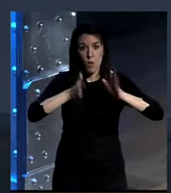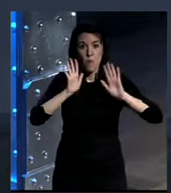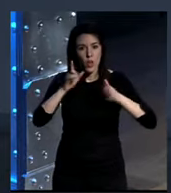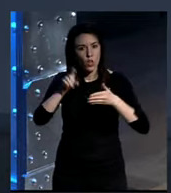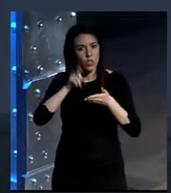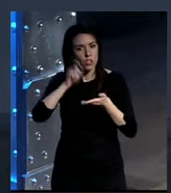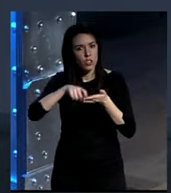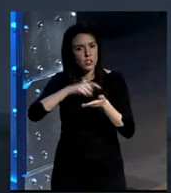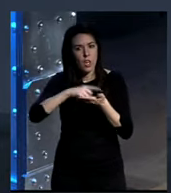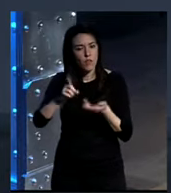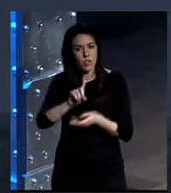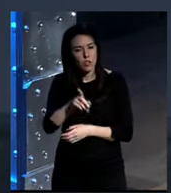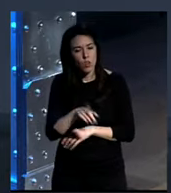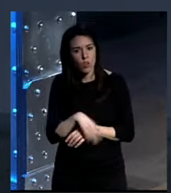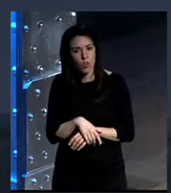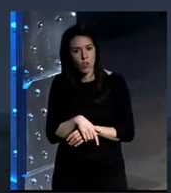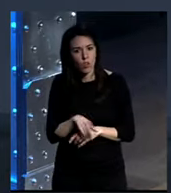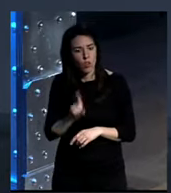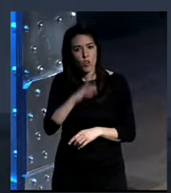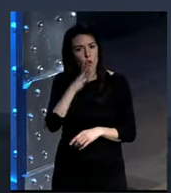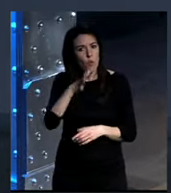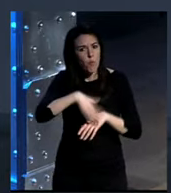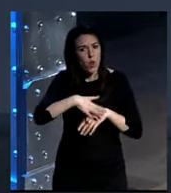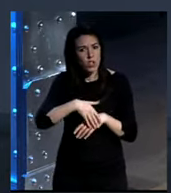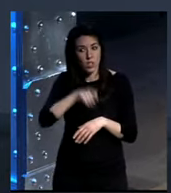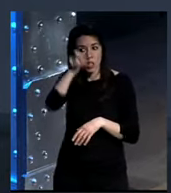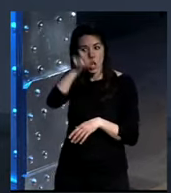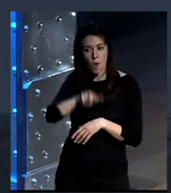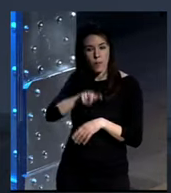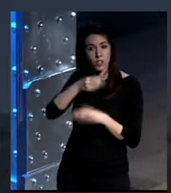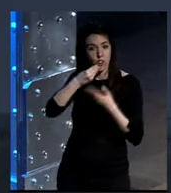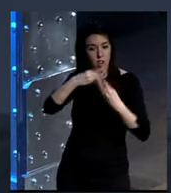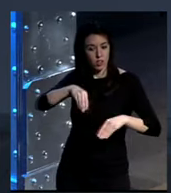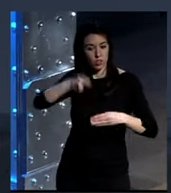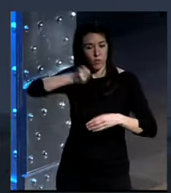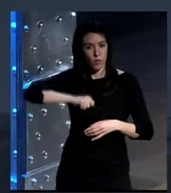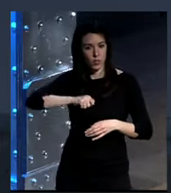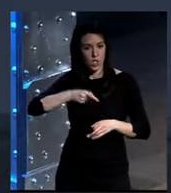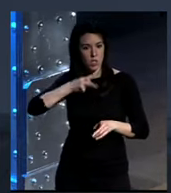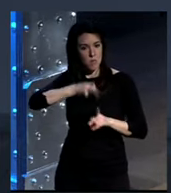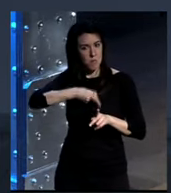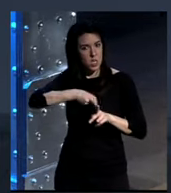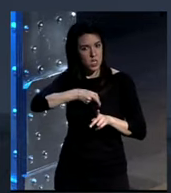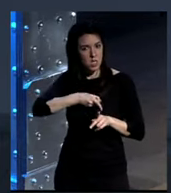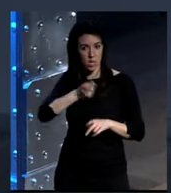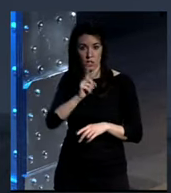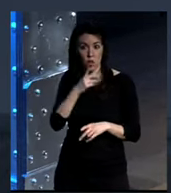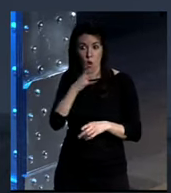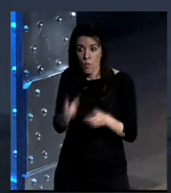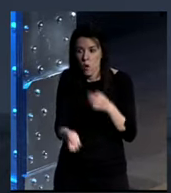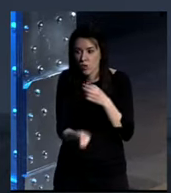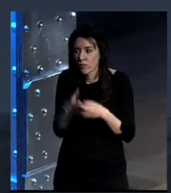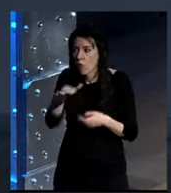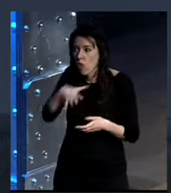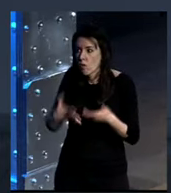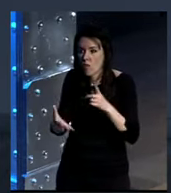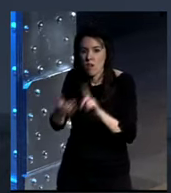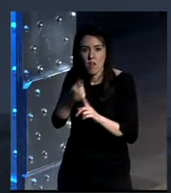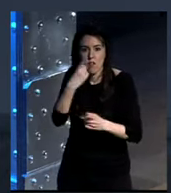¿Por qué no se habla de telégrafos? No porque el historiador tenga ninguna manía a los telégrafos, sino porque no tiene fuentes donde